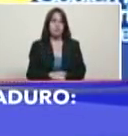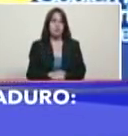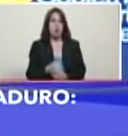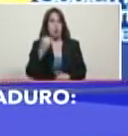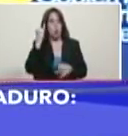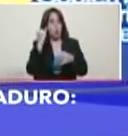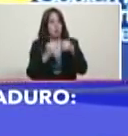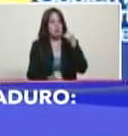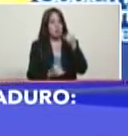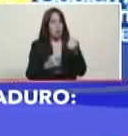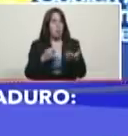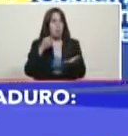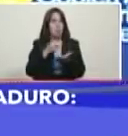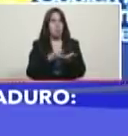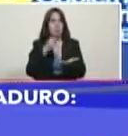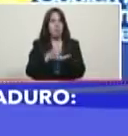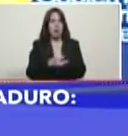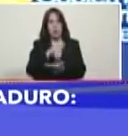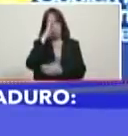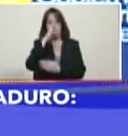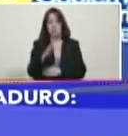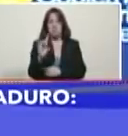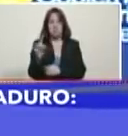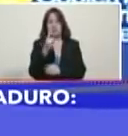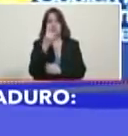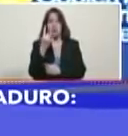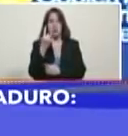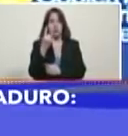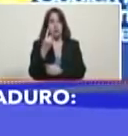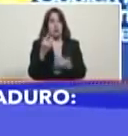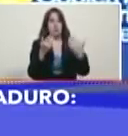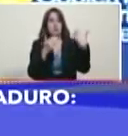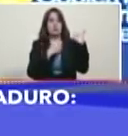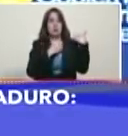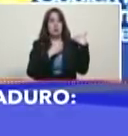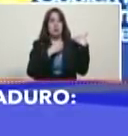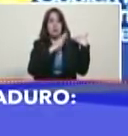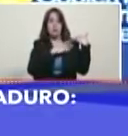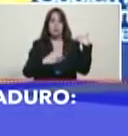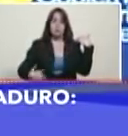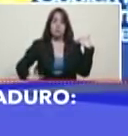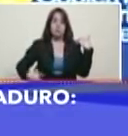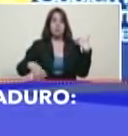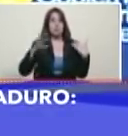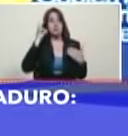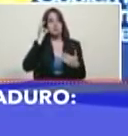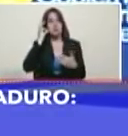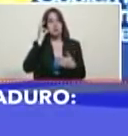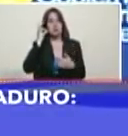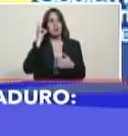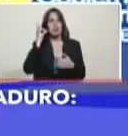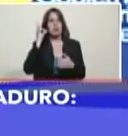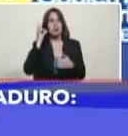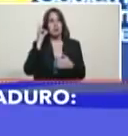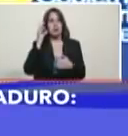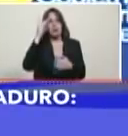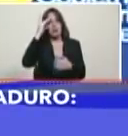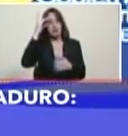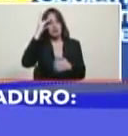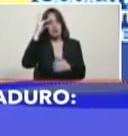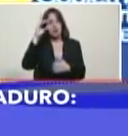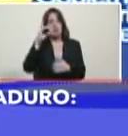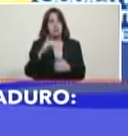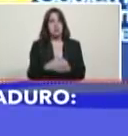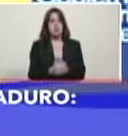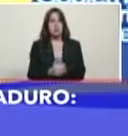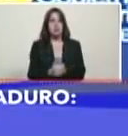asignación prioritaria. Esto va a estar en manos de la vicepresidenta Delcy Rodríguez.